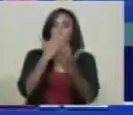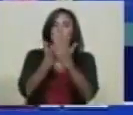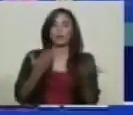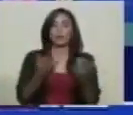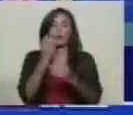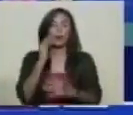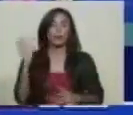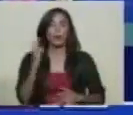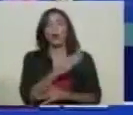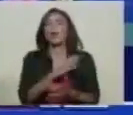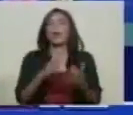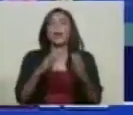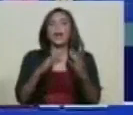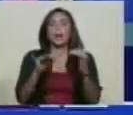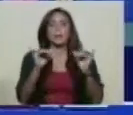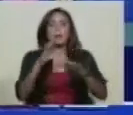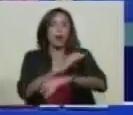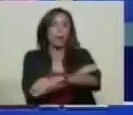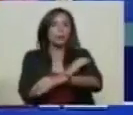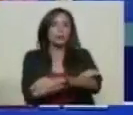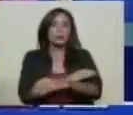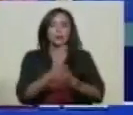calamitoso de la derecha venezolana,